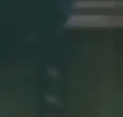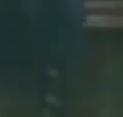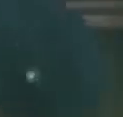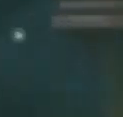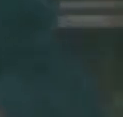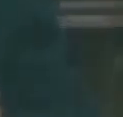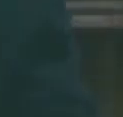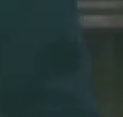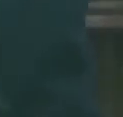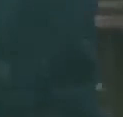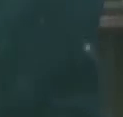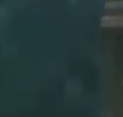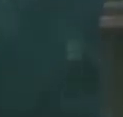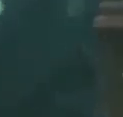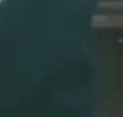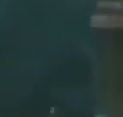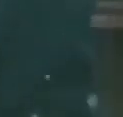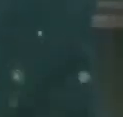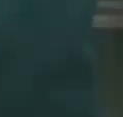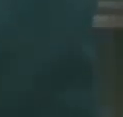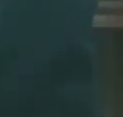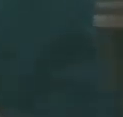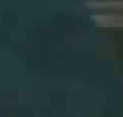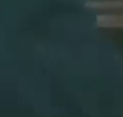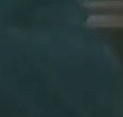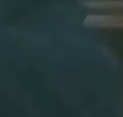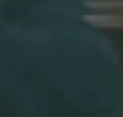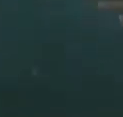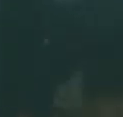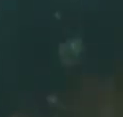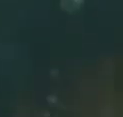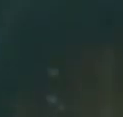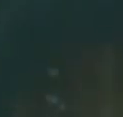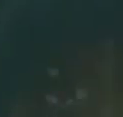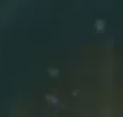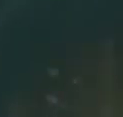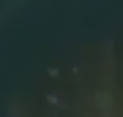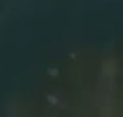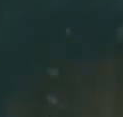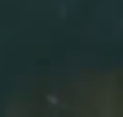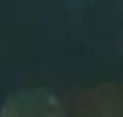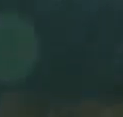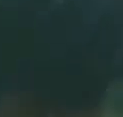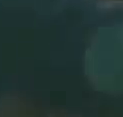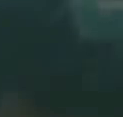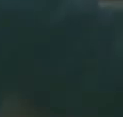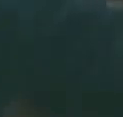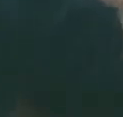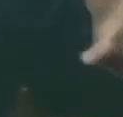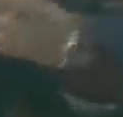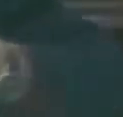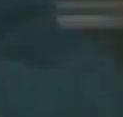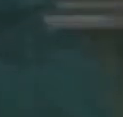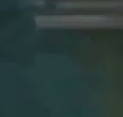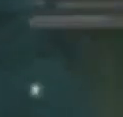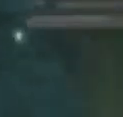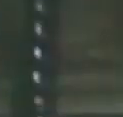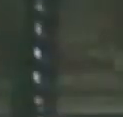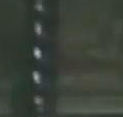férrea. Abre un brazo para allá de 5 kilómetros y otro para allá de 5 más. Y avance un